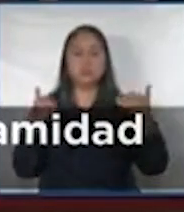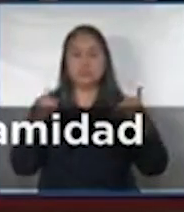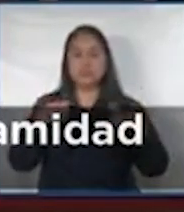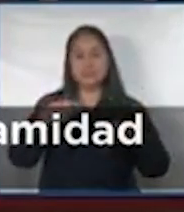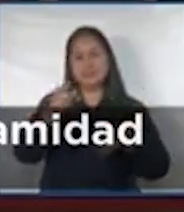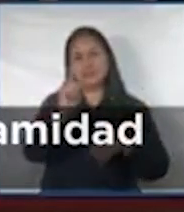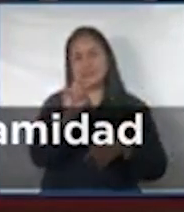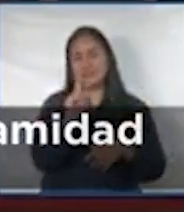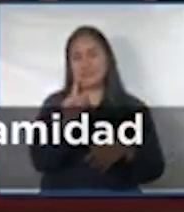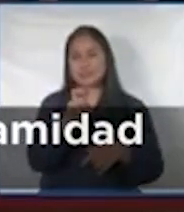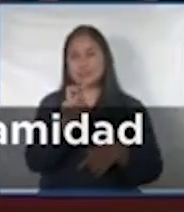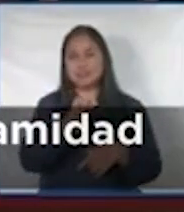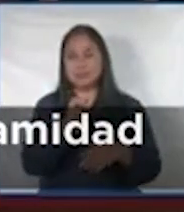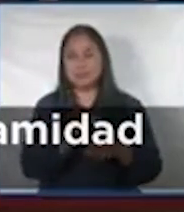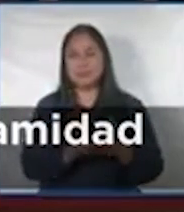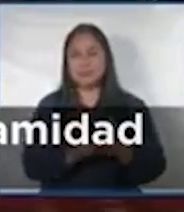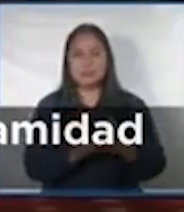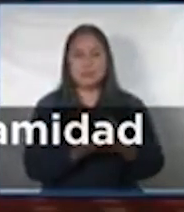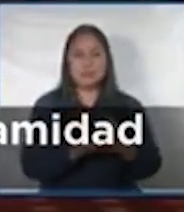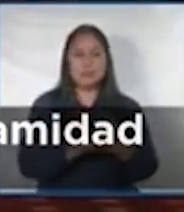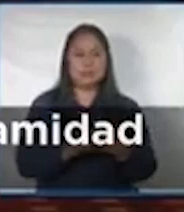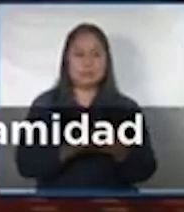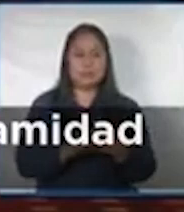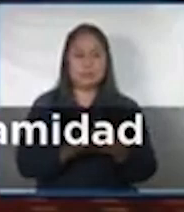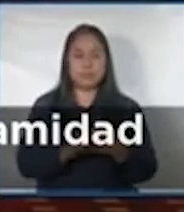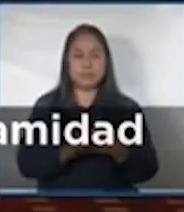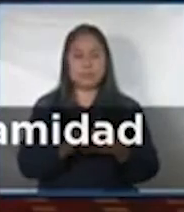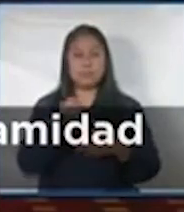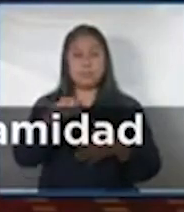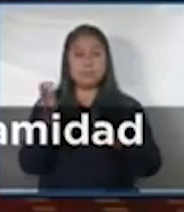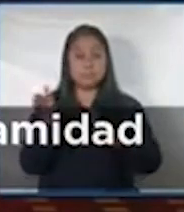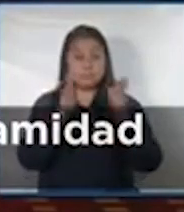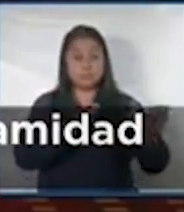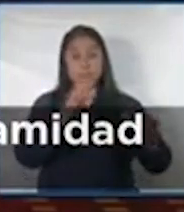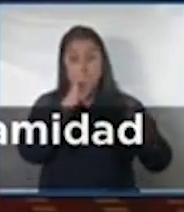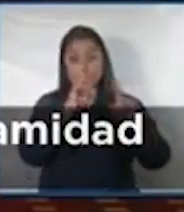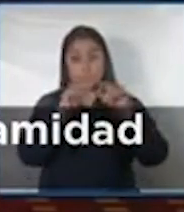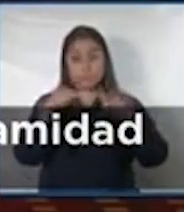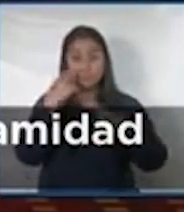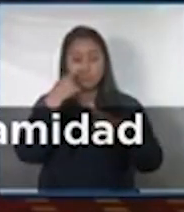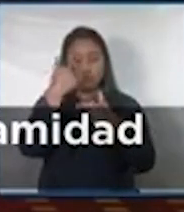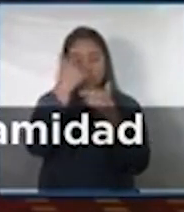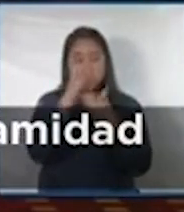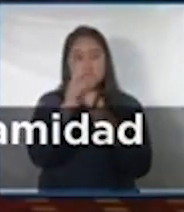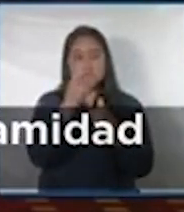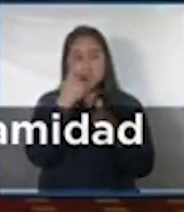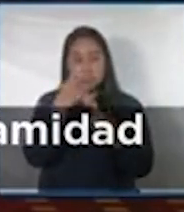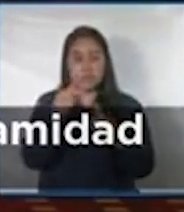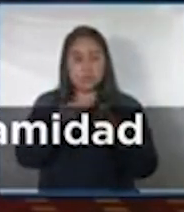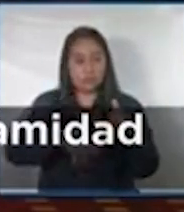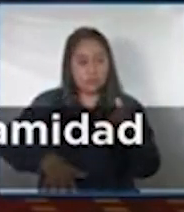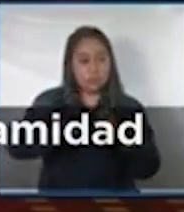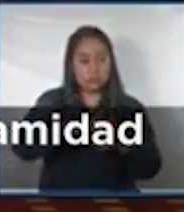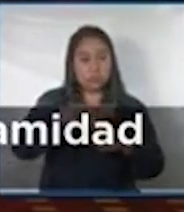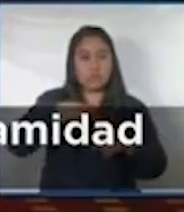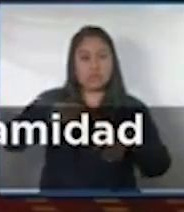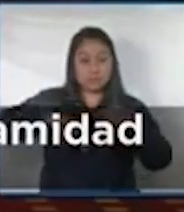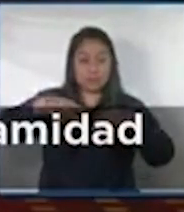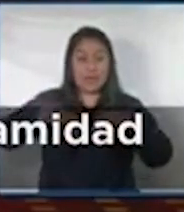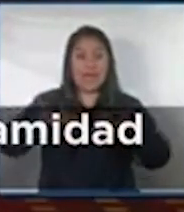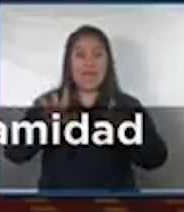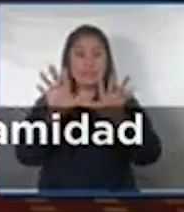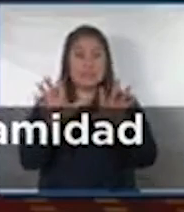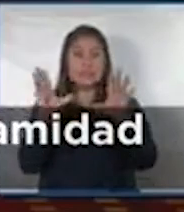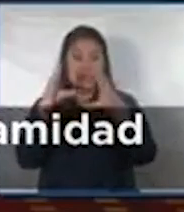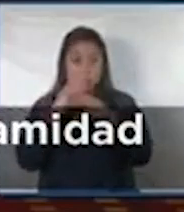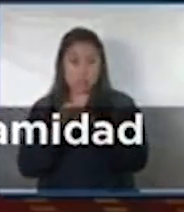son necesariamente esenciales. Se limitará la locomoción a partir de las 22 horas del